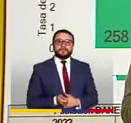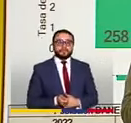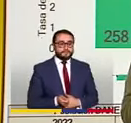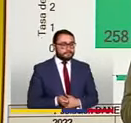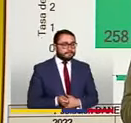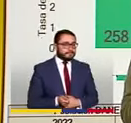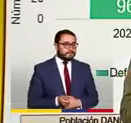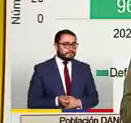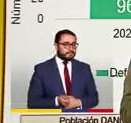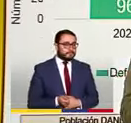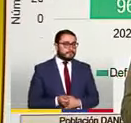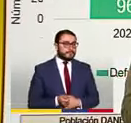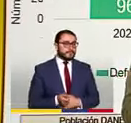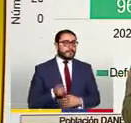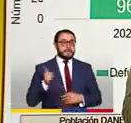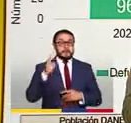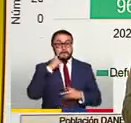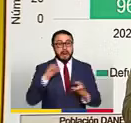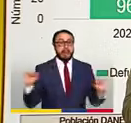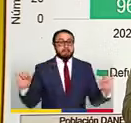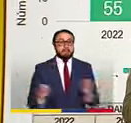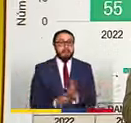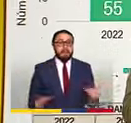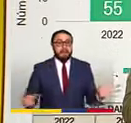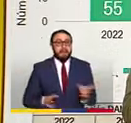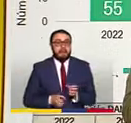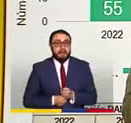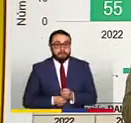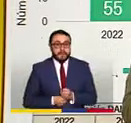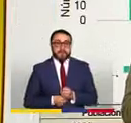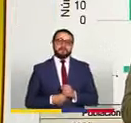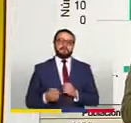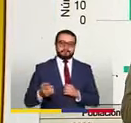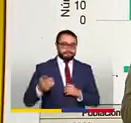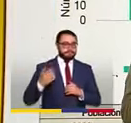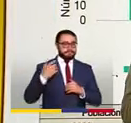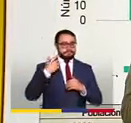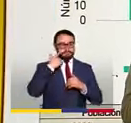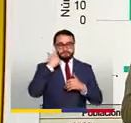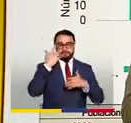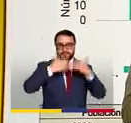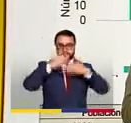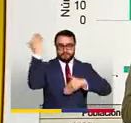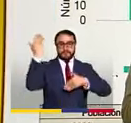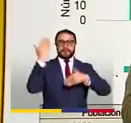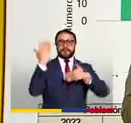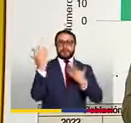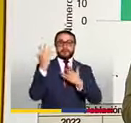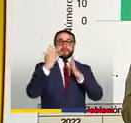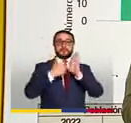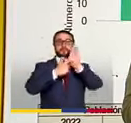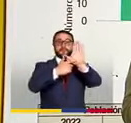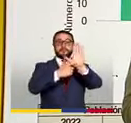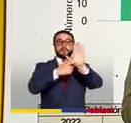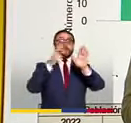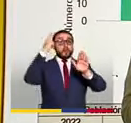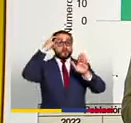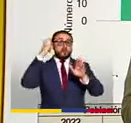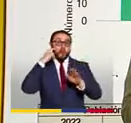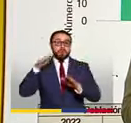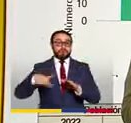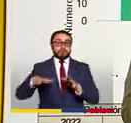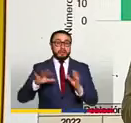Esta es desnutrición, el hambre. Vamos a comenzar con desnutrición aguda en el